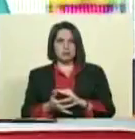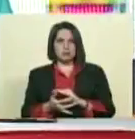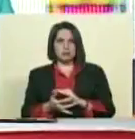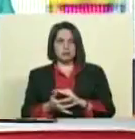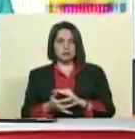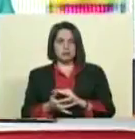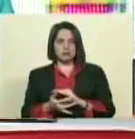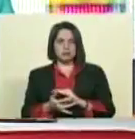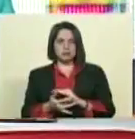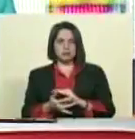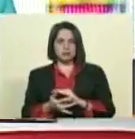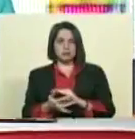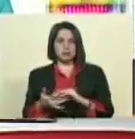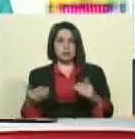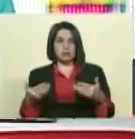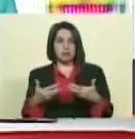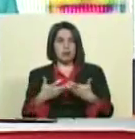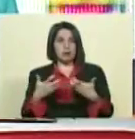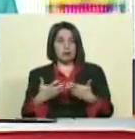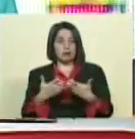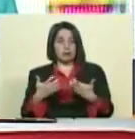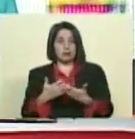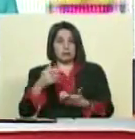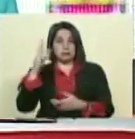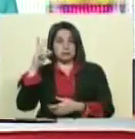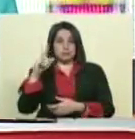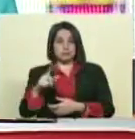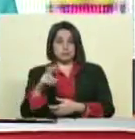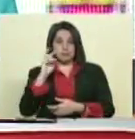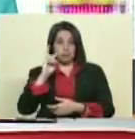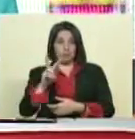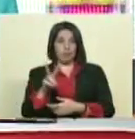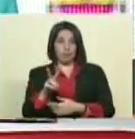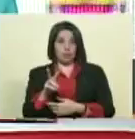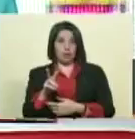y la lucha diaria. Ustedes la ven ahí, ahí están las imágenes, ¿verdad, Bencir?